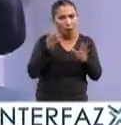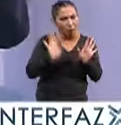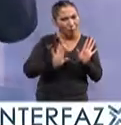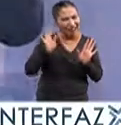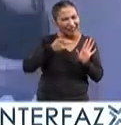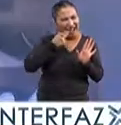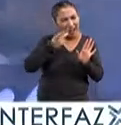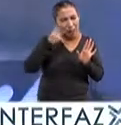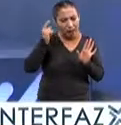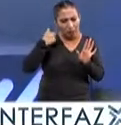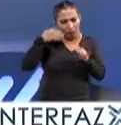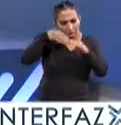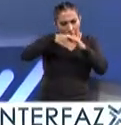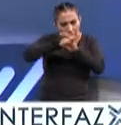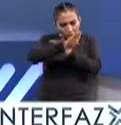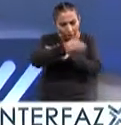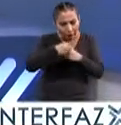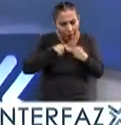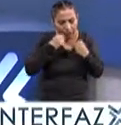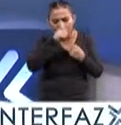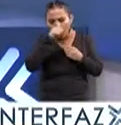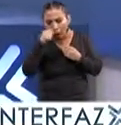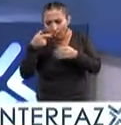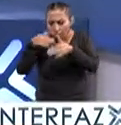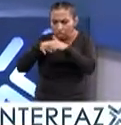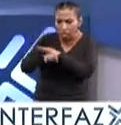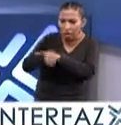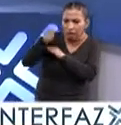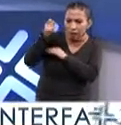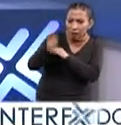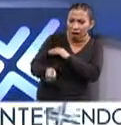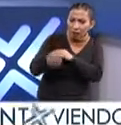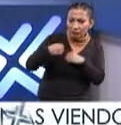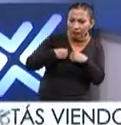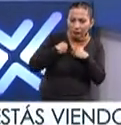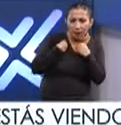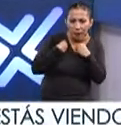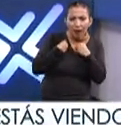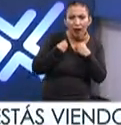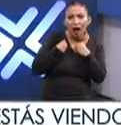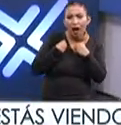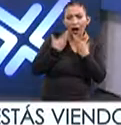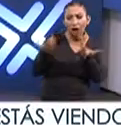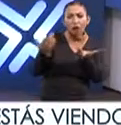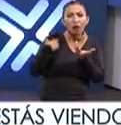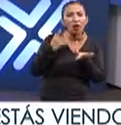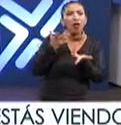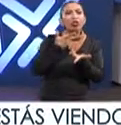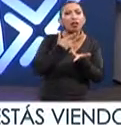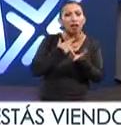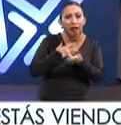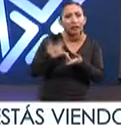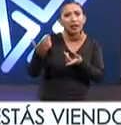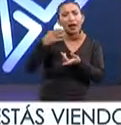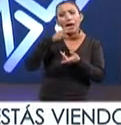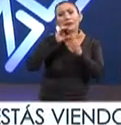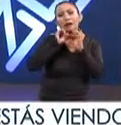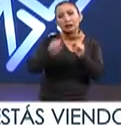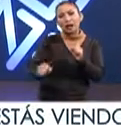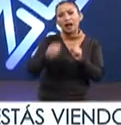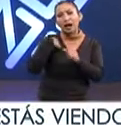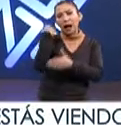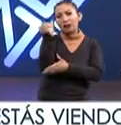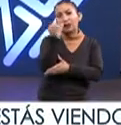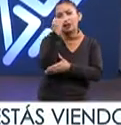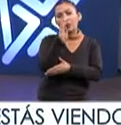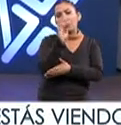y de repente se mete a la vida de Juárez, de repente se mete a la vida erótica de Maximiliano en el Jardín